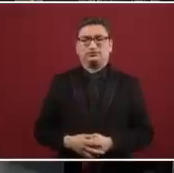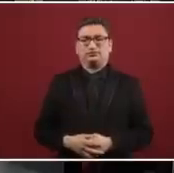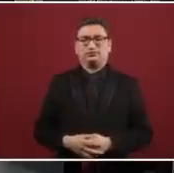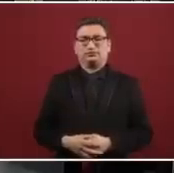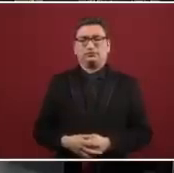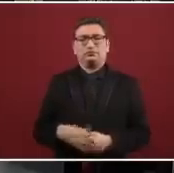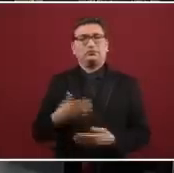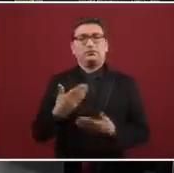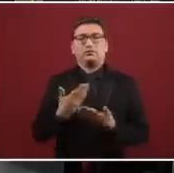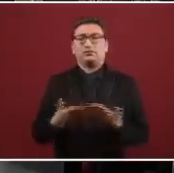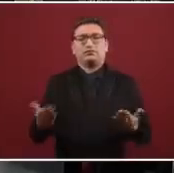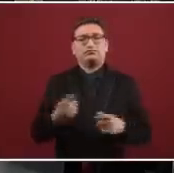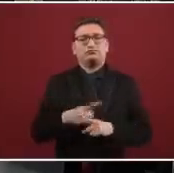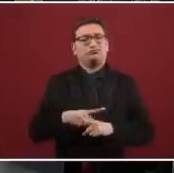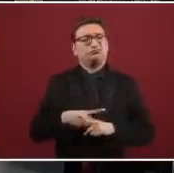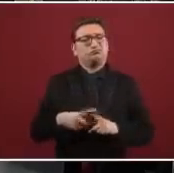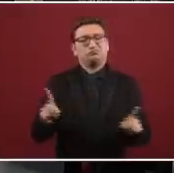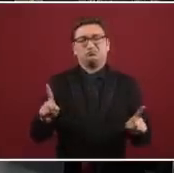Ahora ya no.